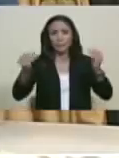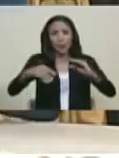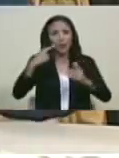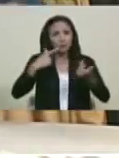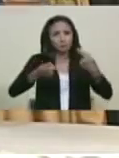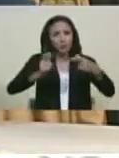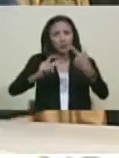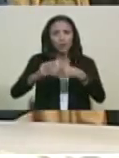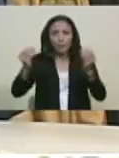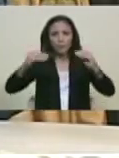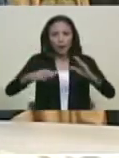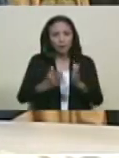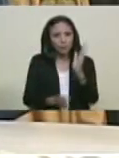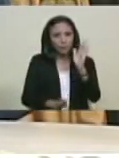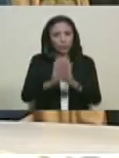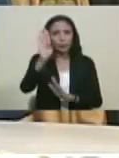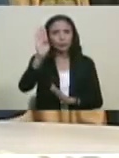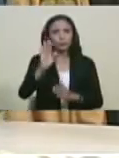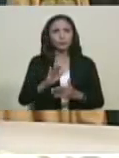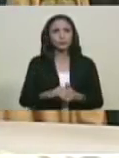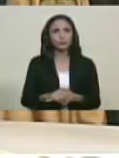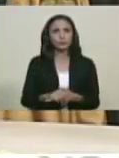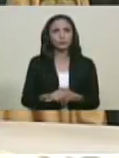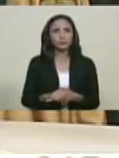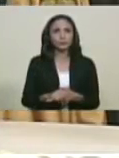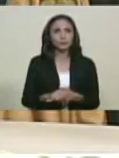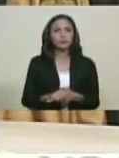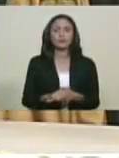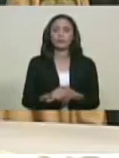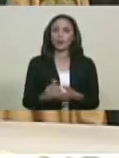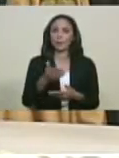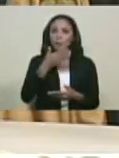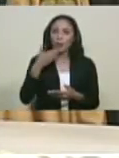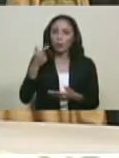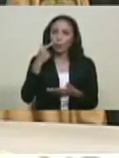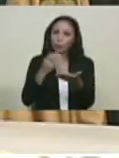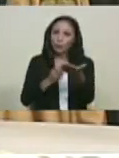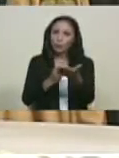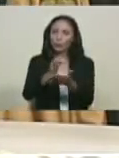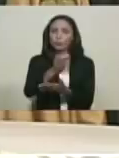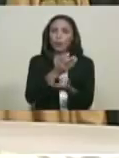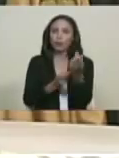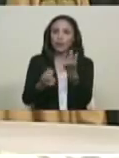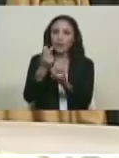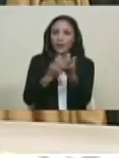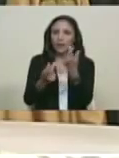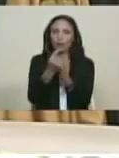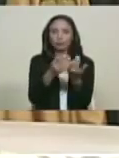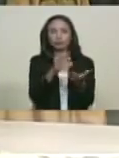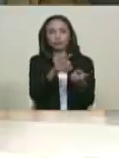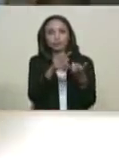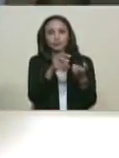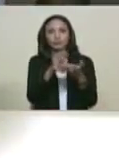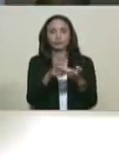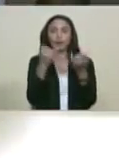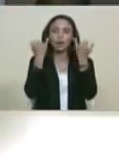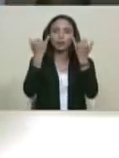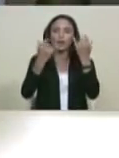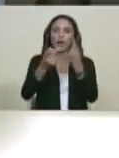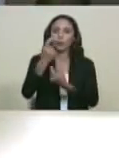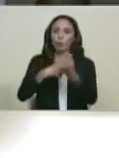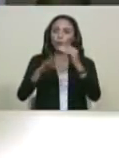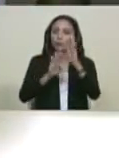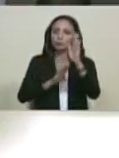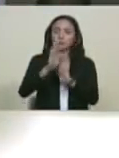etcétera para garantizar las riquezas en divisas que este programa de recuperación económica